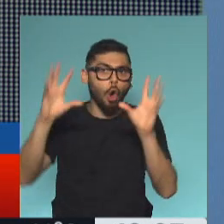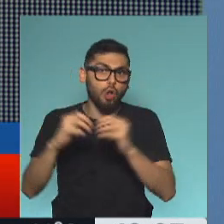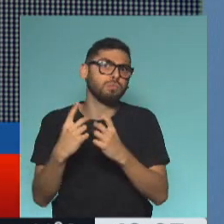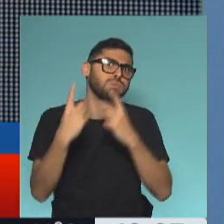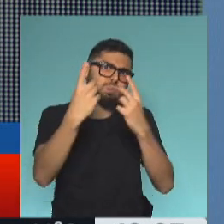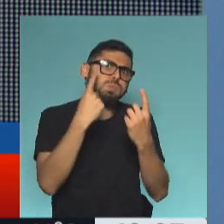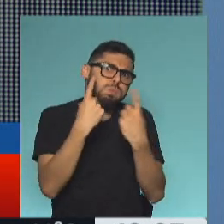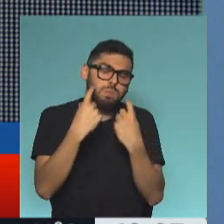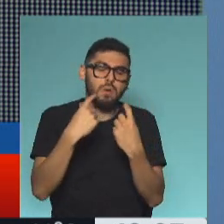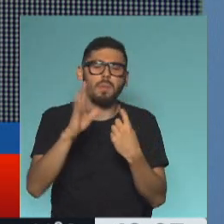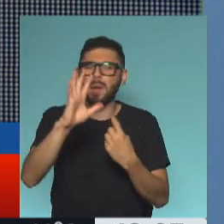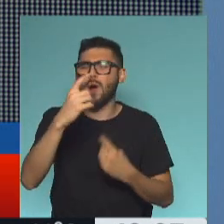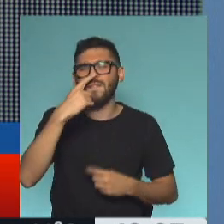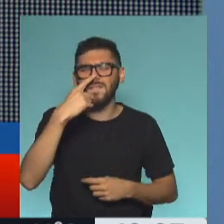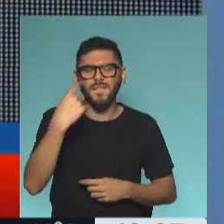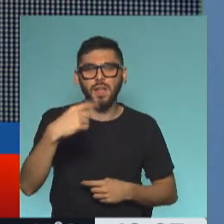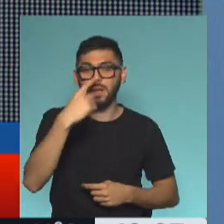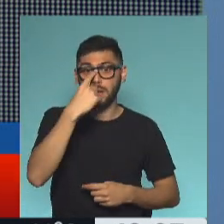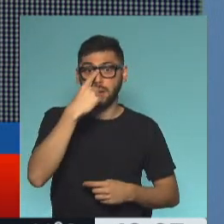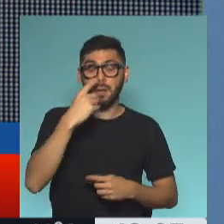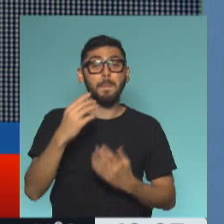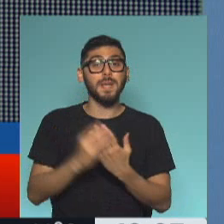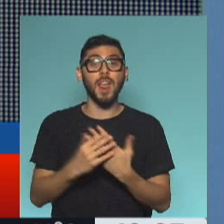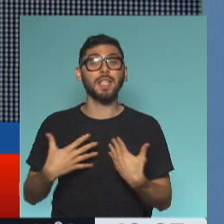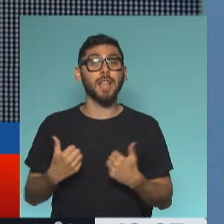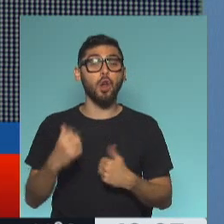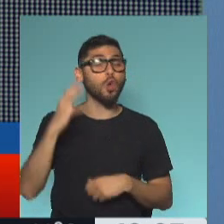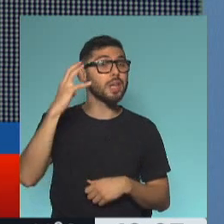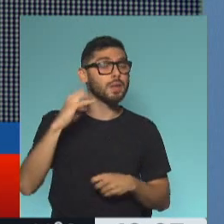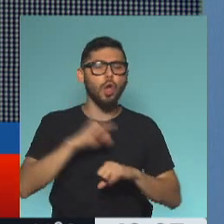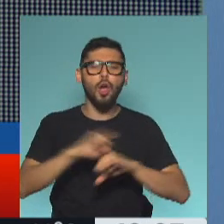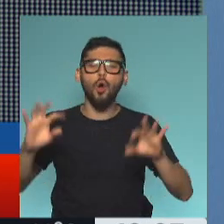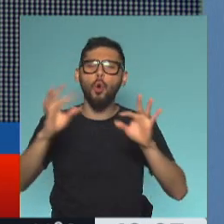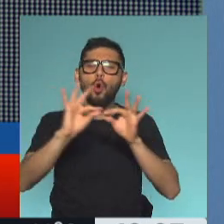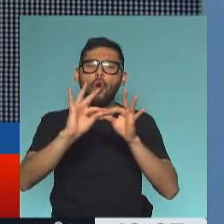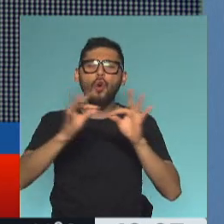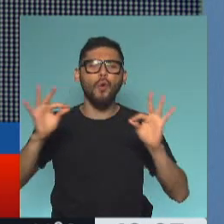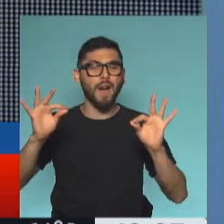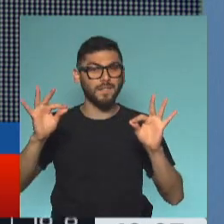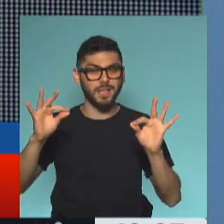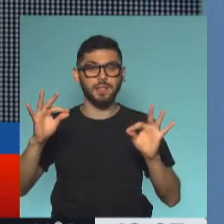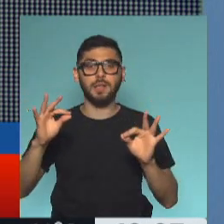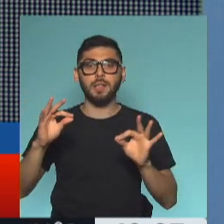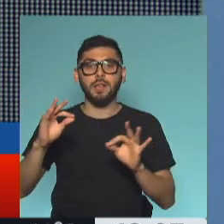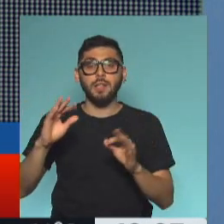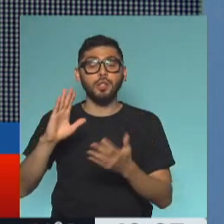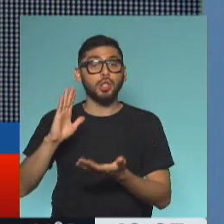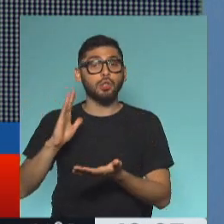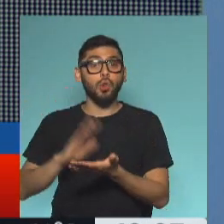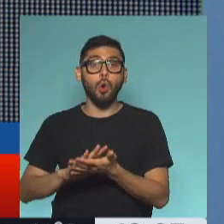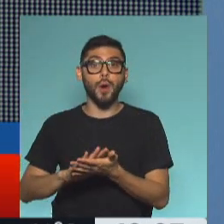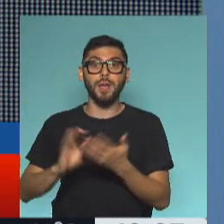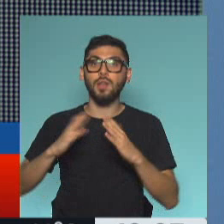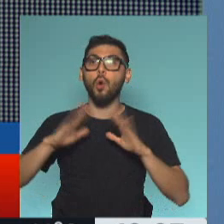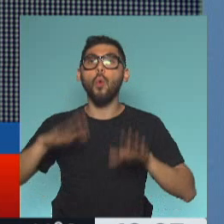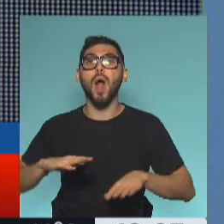vamos a ver si podemos mostrar una frase que dejó hoy la ministra de Salud, Carla Bisotti, respecto a qué están pensando sobre la